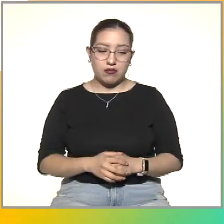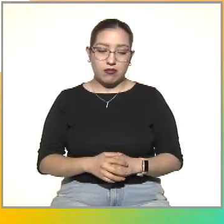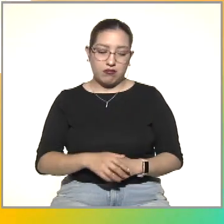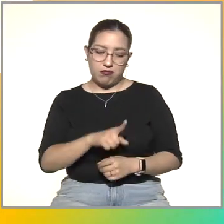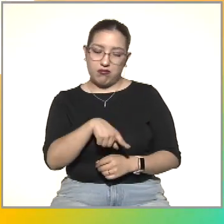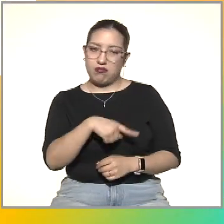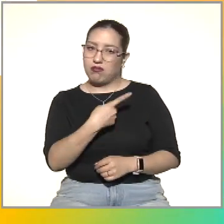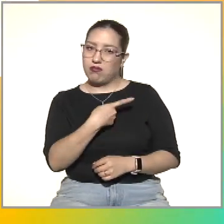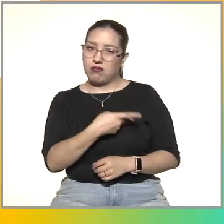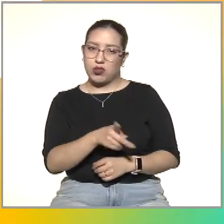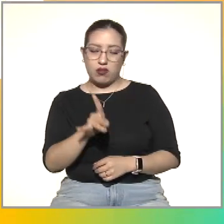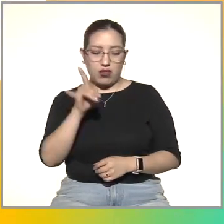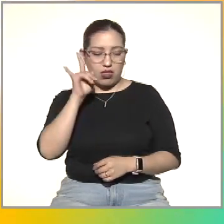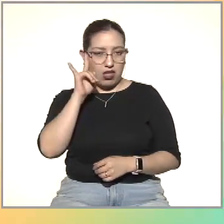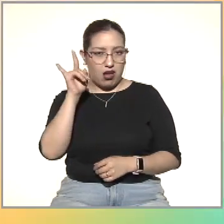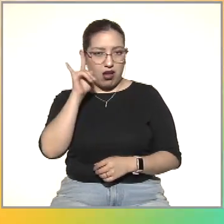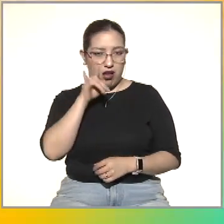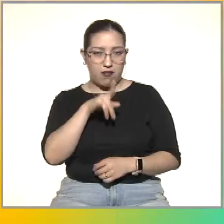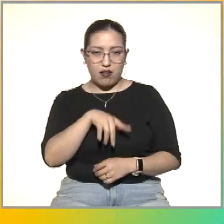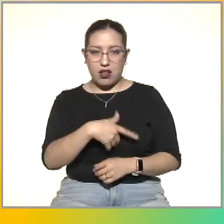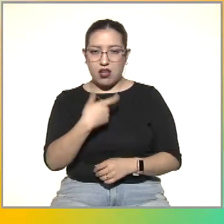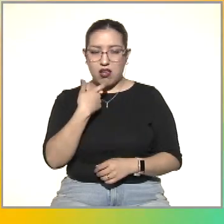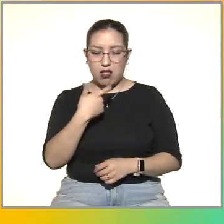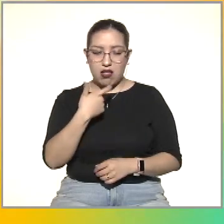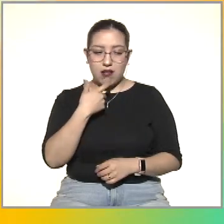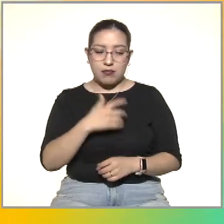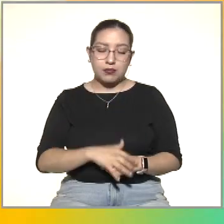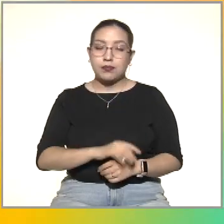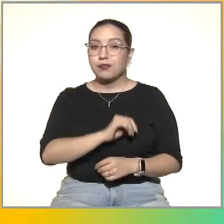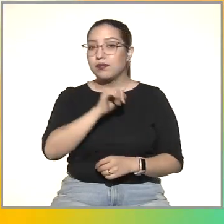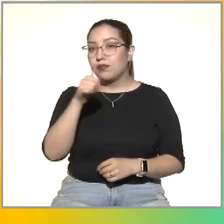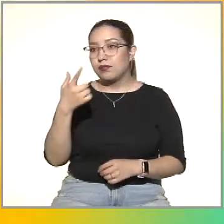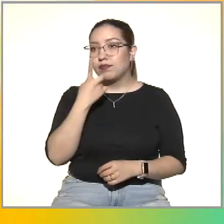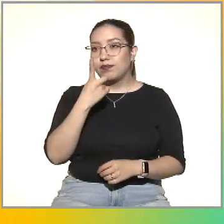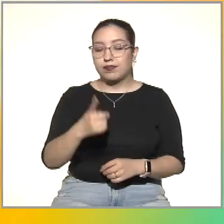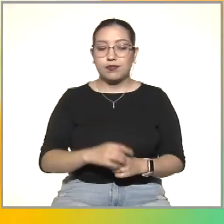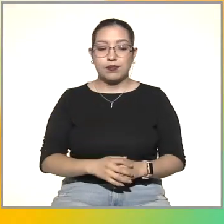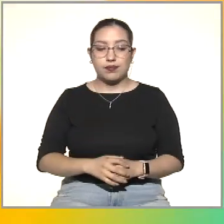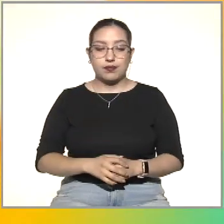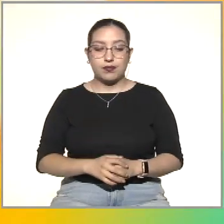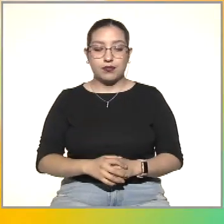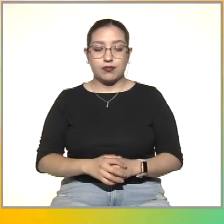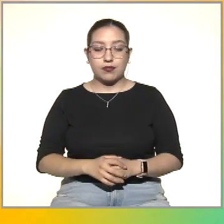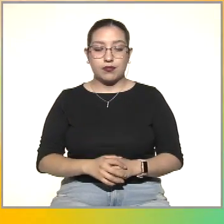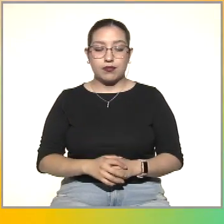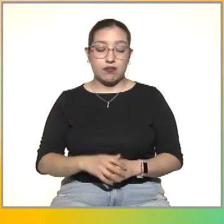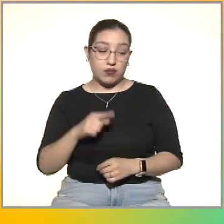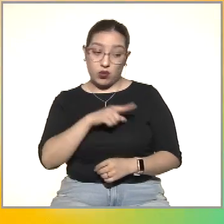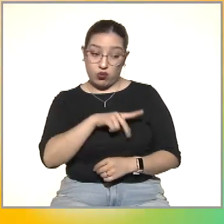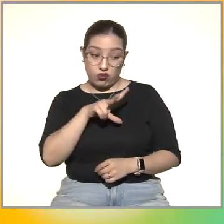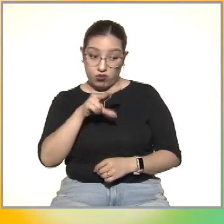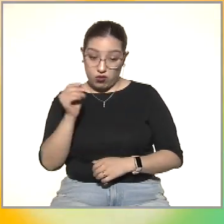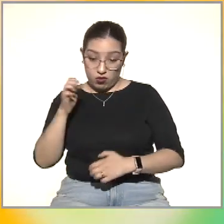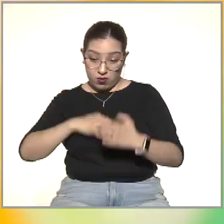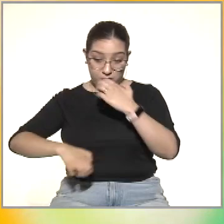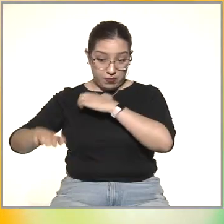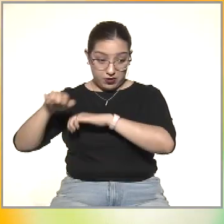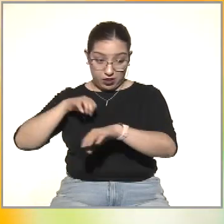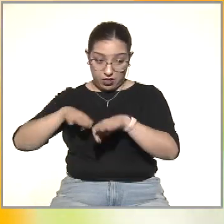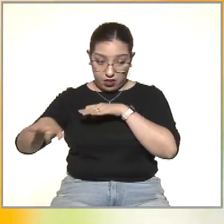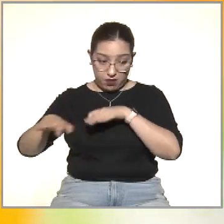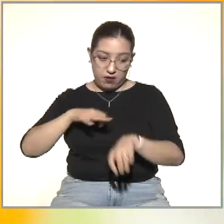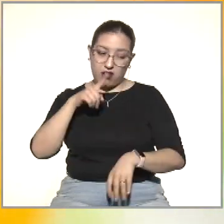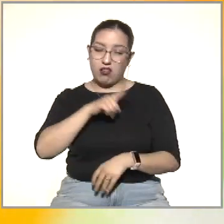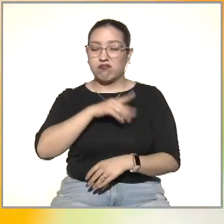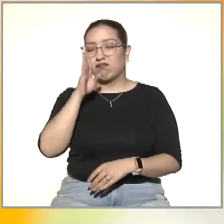pobre diabla. Juan Hernández. Si no trabajas en una empresa, eres un fracasado. Si no